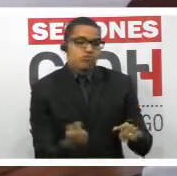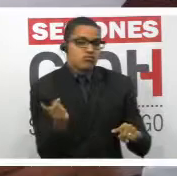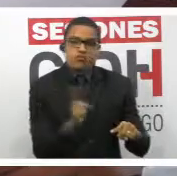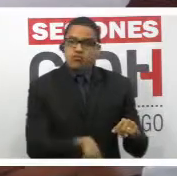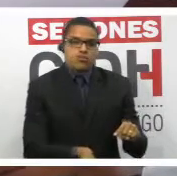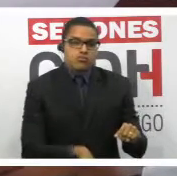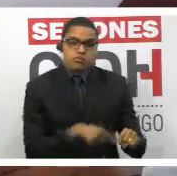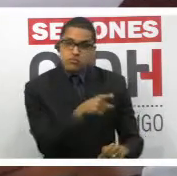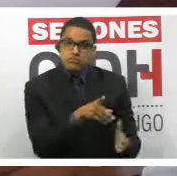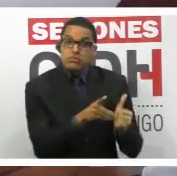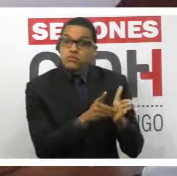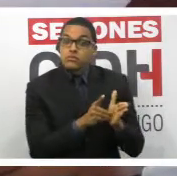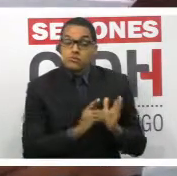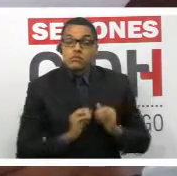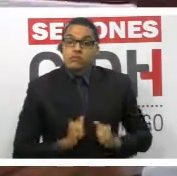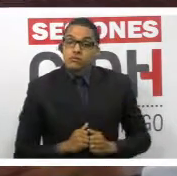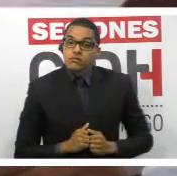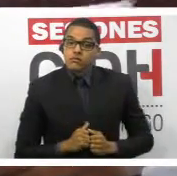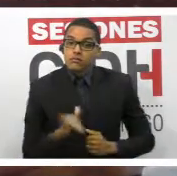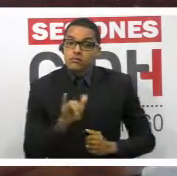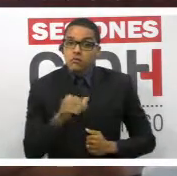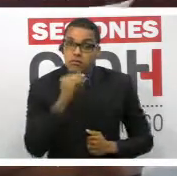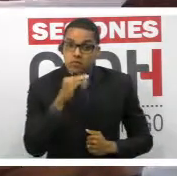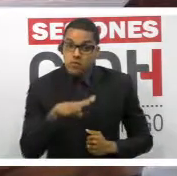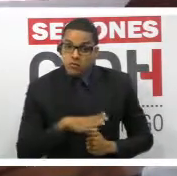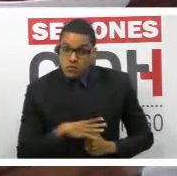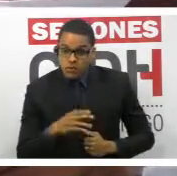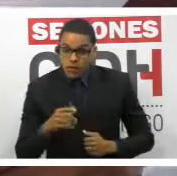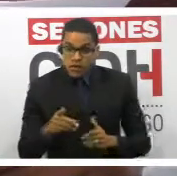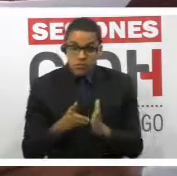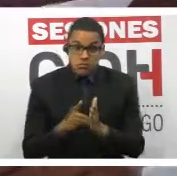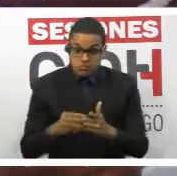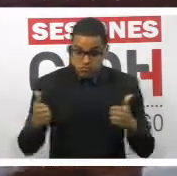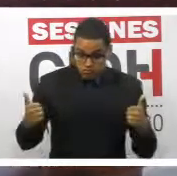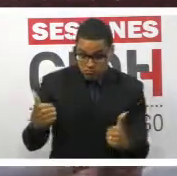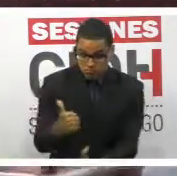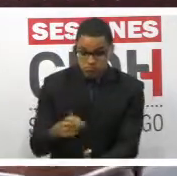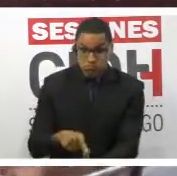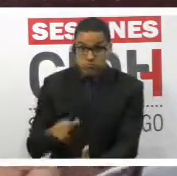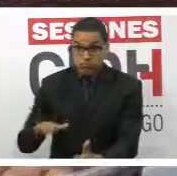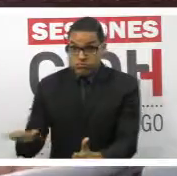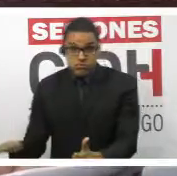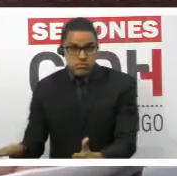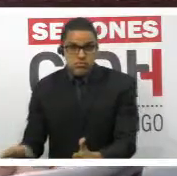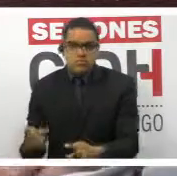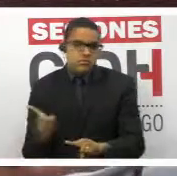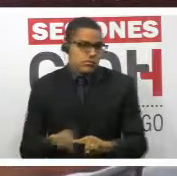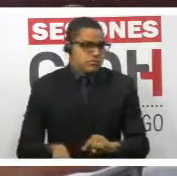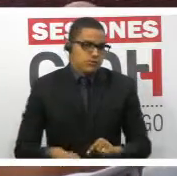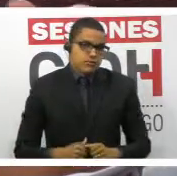discapacidad bajo interdicción no pueden tener la tutela de sus hijos